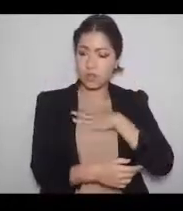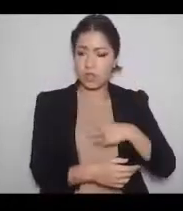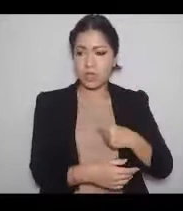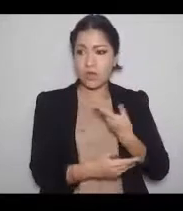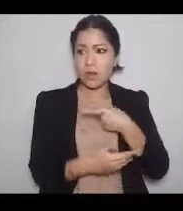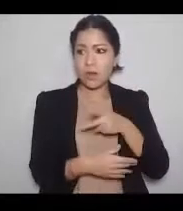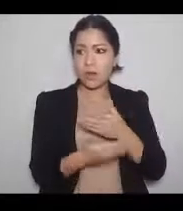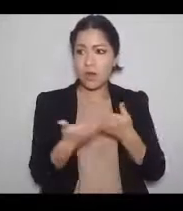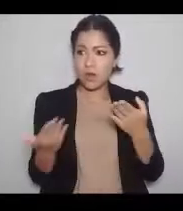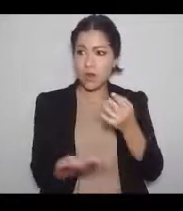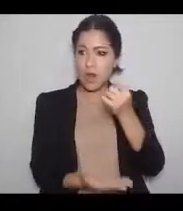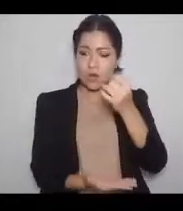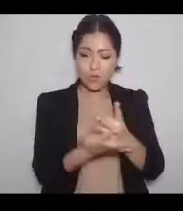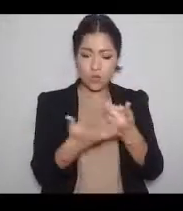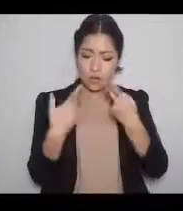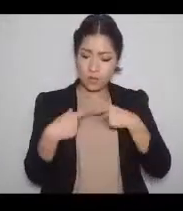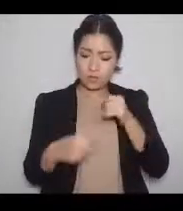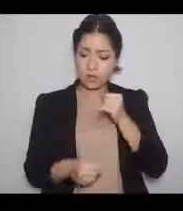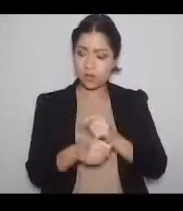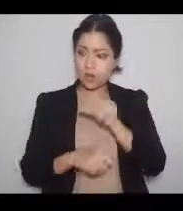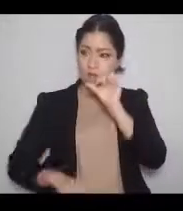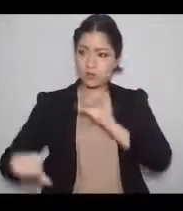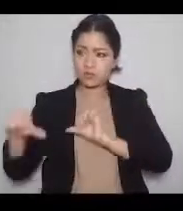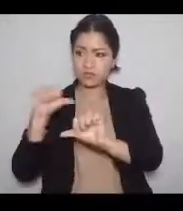Tú serías